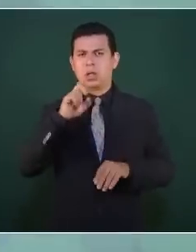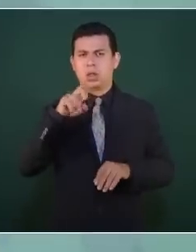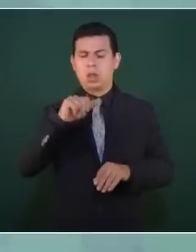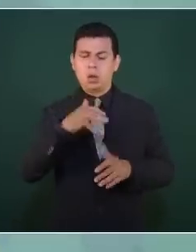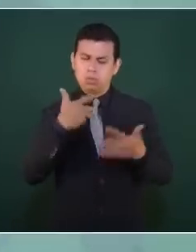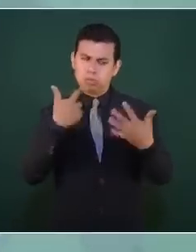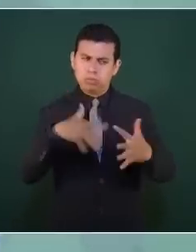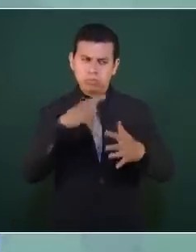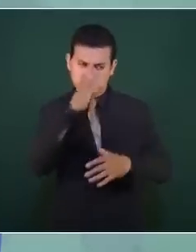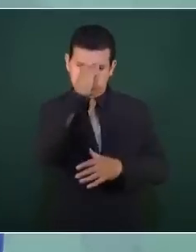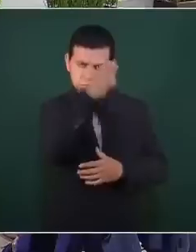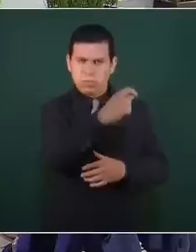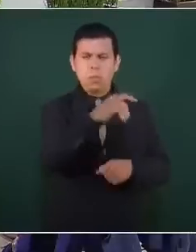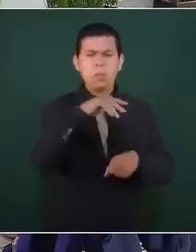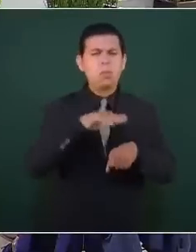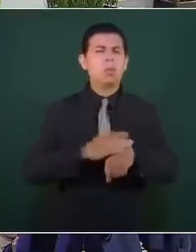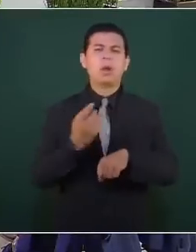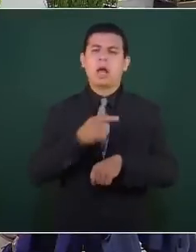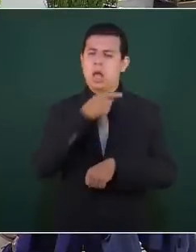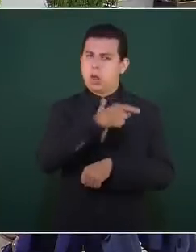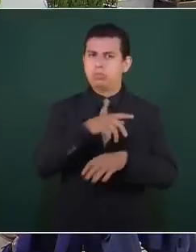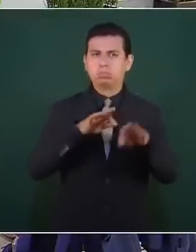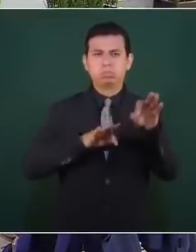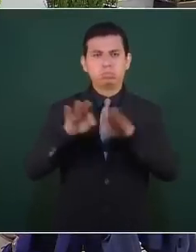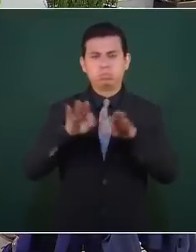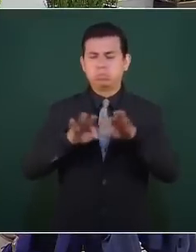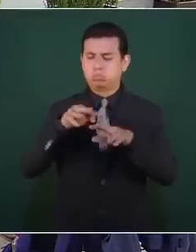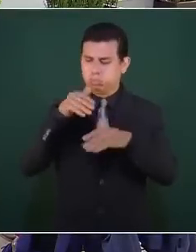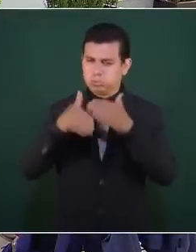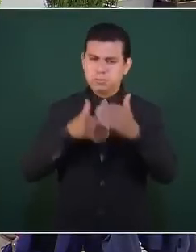mismo, por